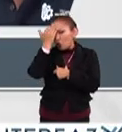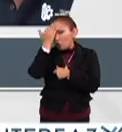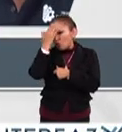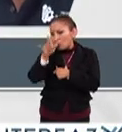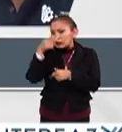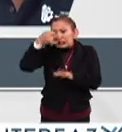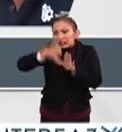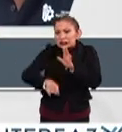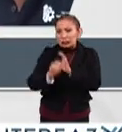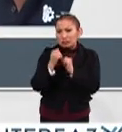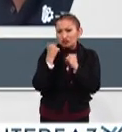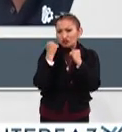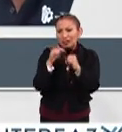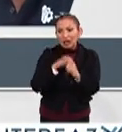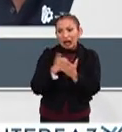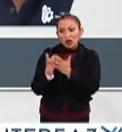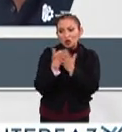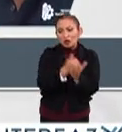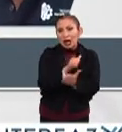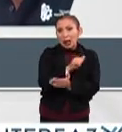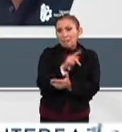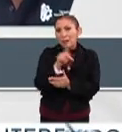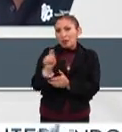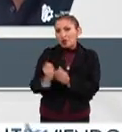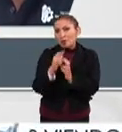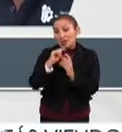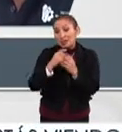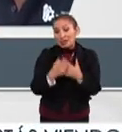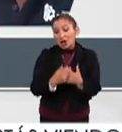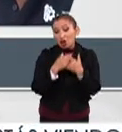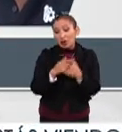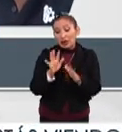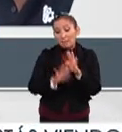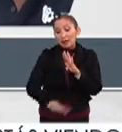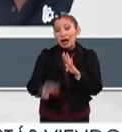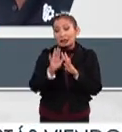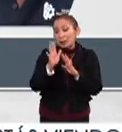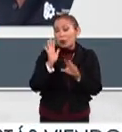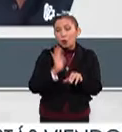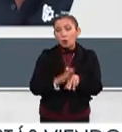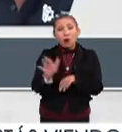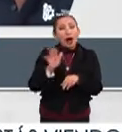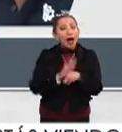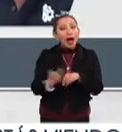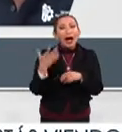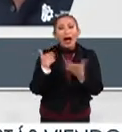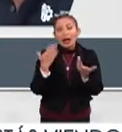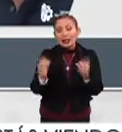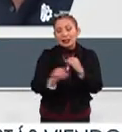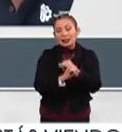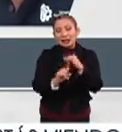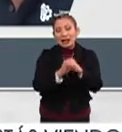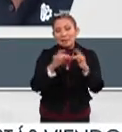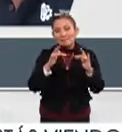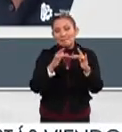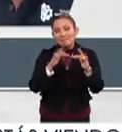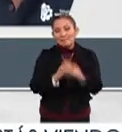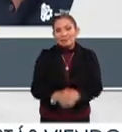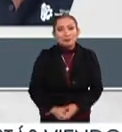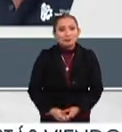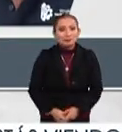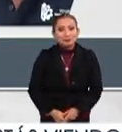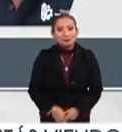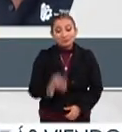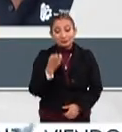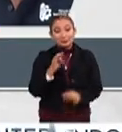conocer el potencial de las nuevas tecnologías que, repito, se basan en gran parte en las redes inalámbricas.